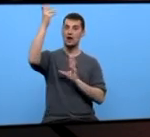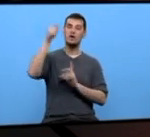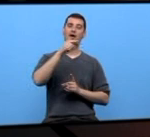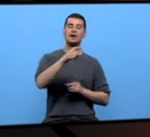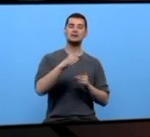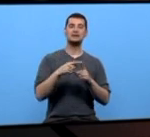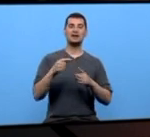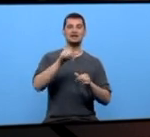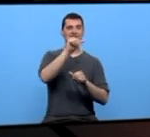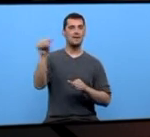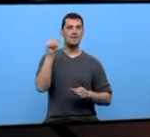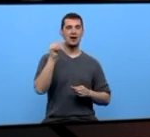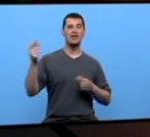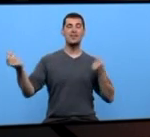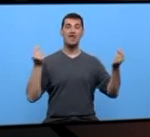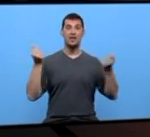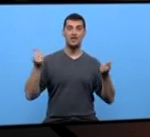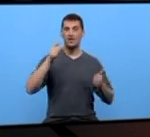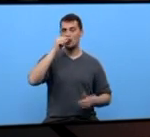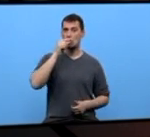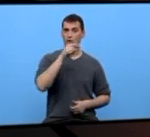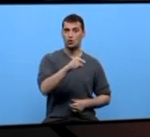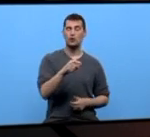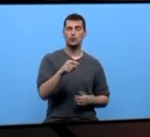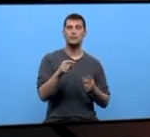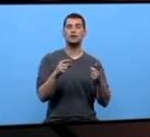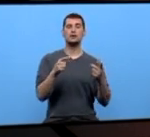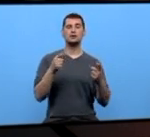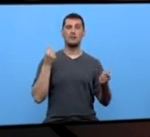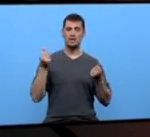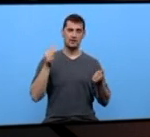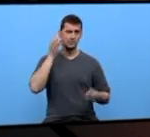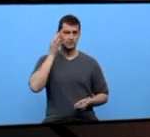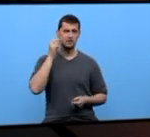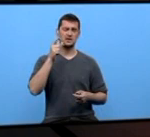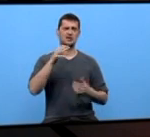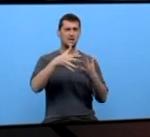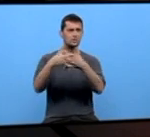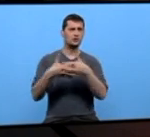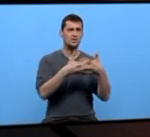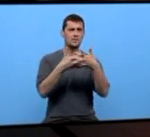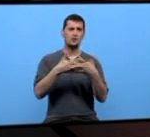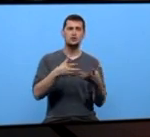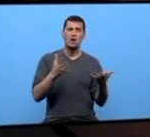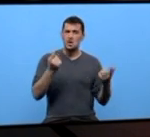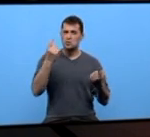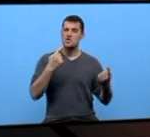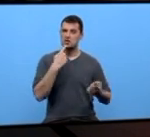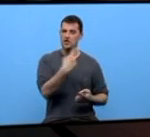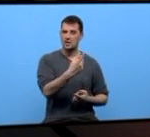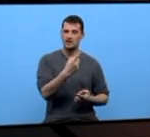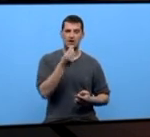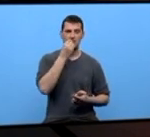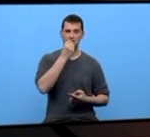semana da danza en Lugo, un espectáculo en homenaxe a Isidora Duncan, bailarina e coreógrafa estadounidense considerada por moitos